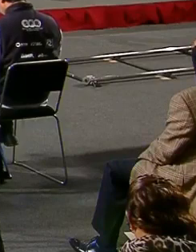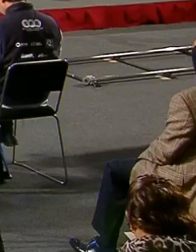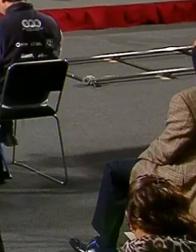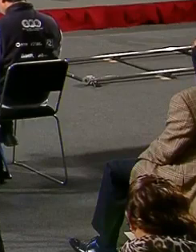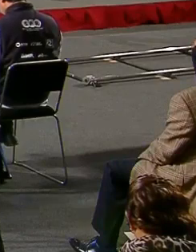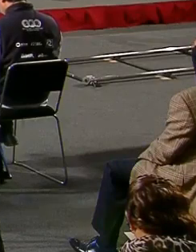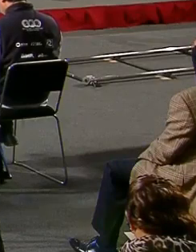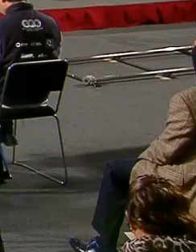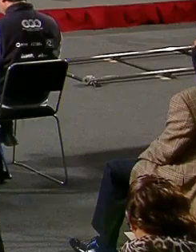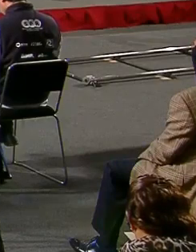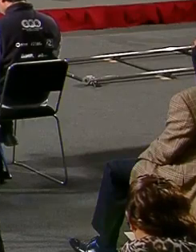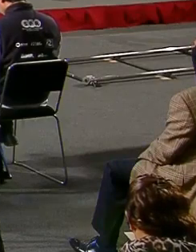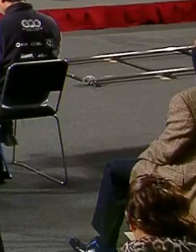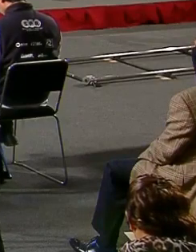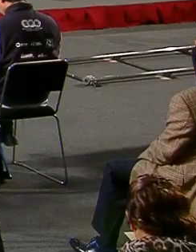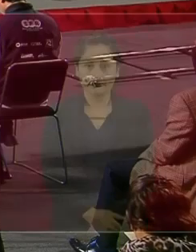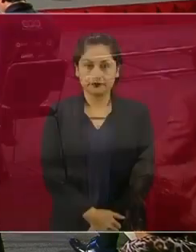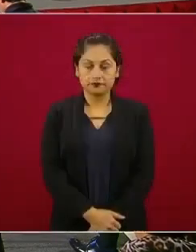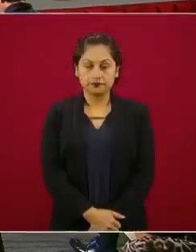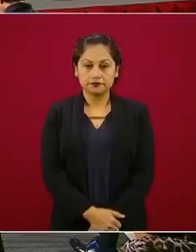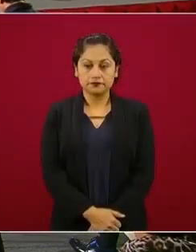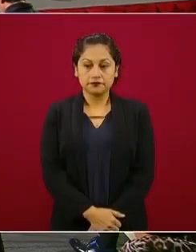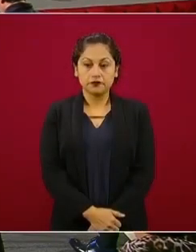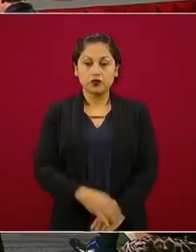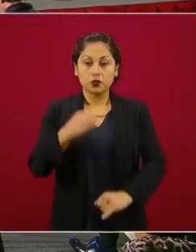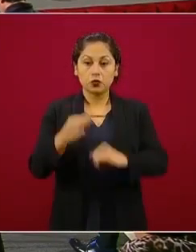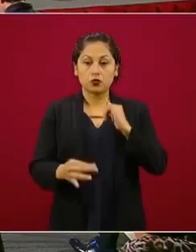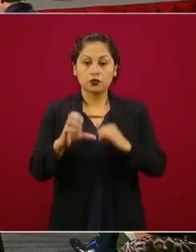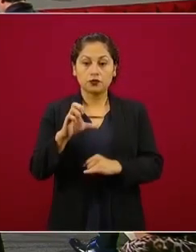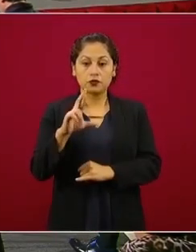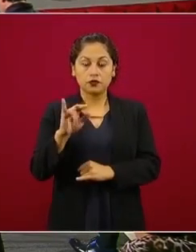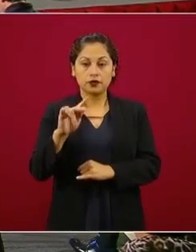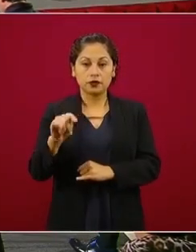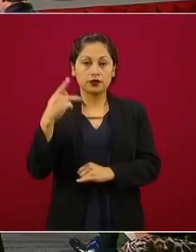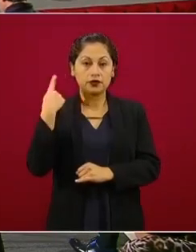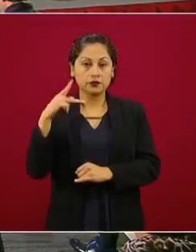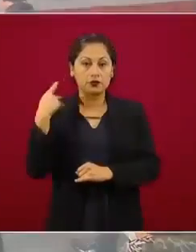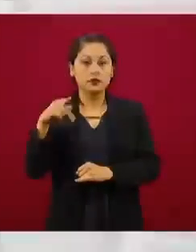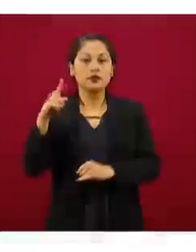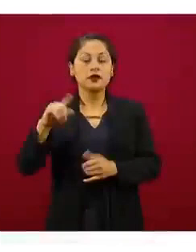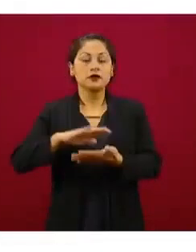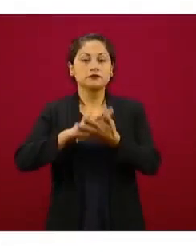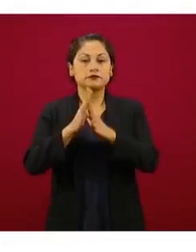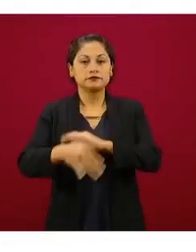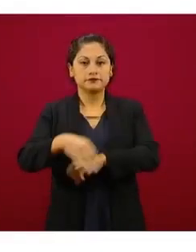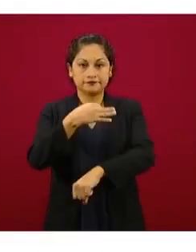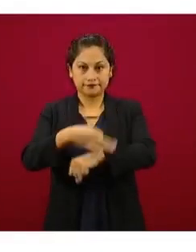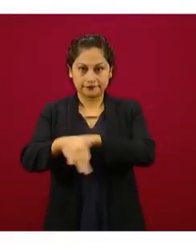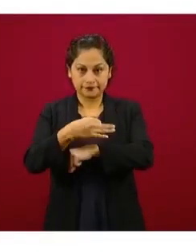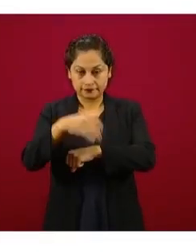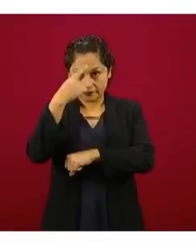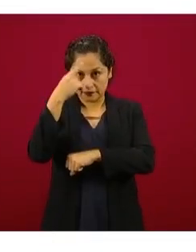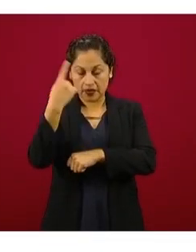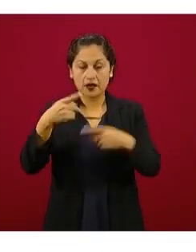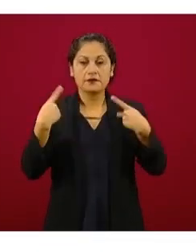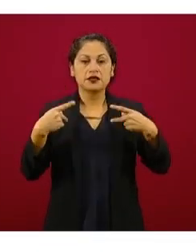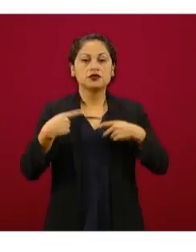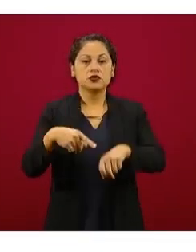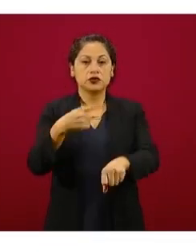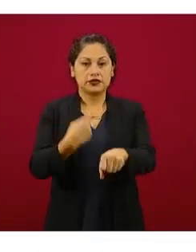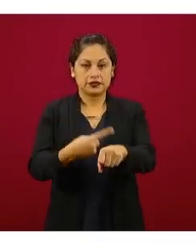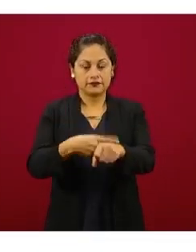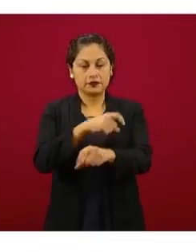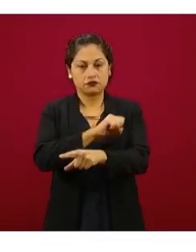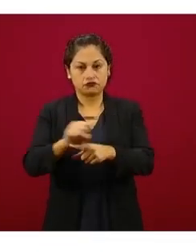Puebla se reconvierte temporalmente en un hospital de atención temprana para pacientes COVID, nuevamente con síntomas